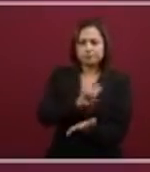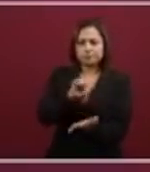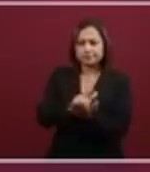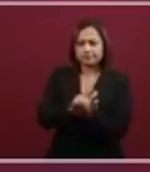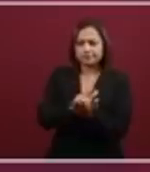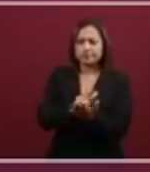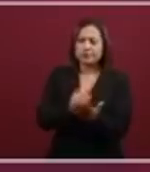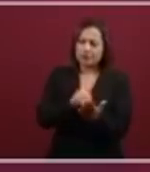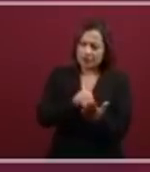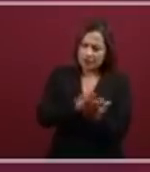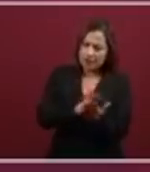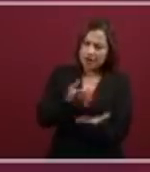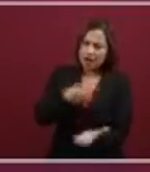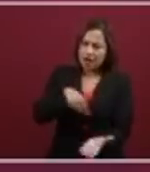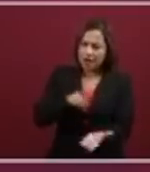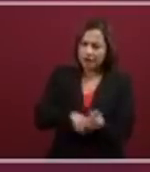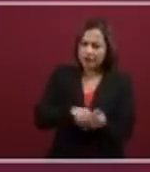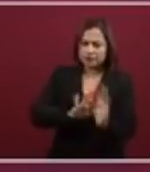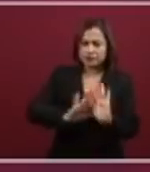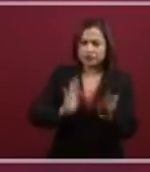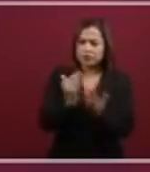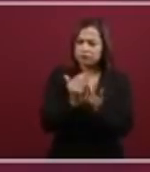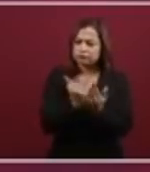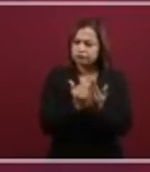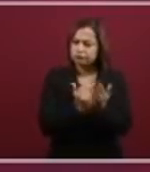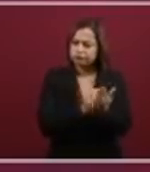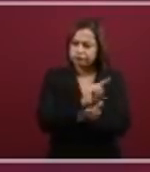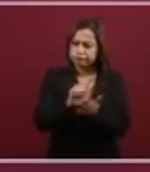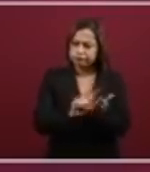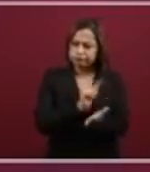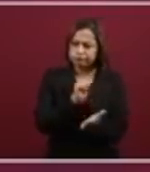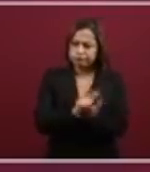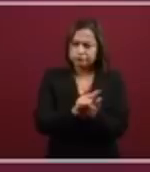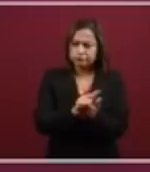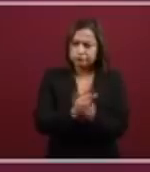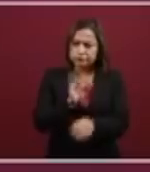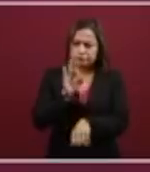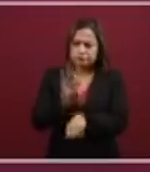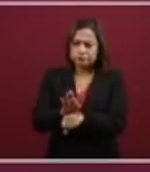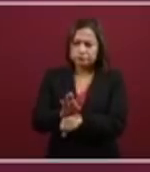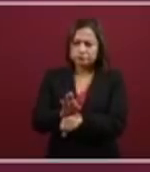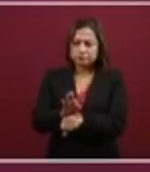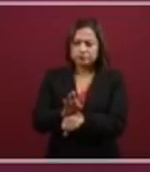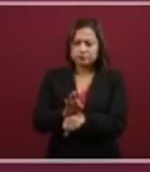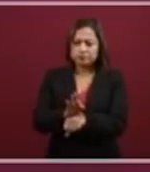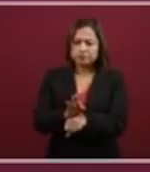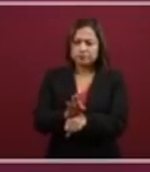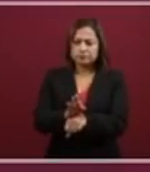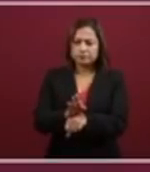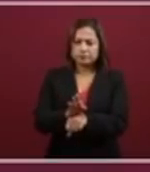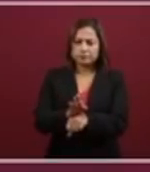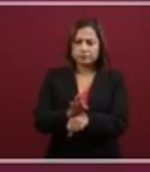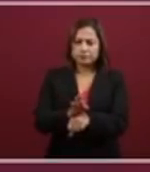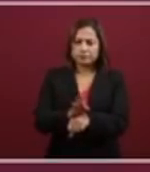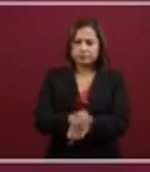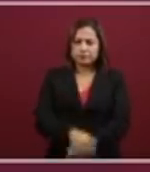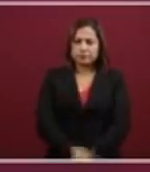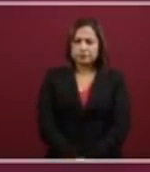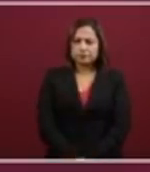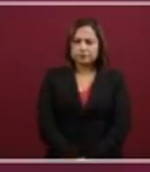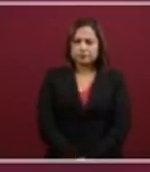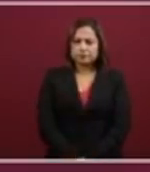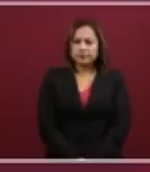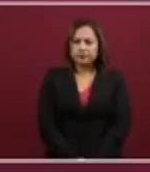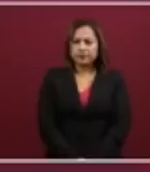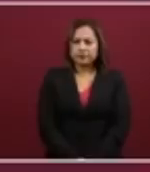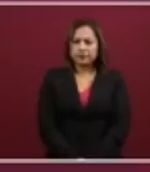las leyes, tanto en lo que tiene que ver con la